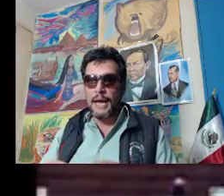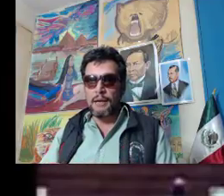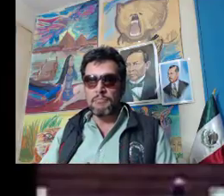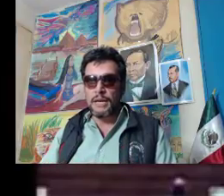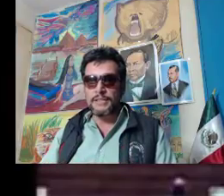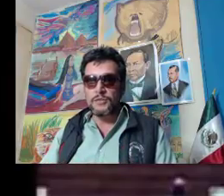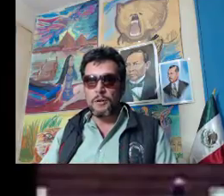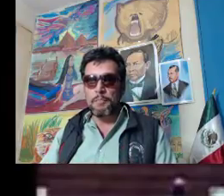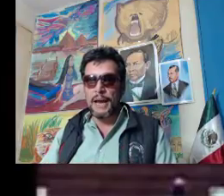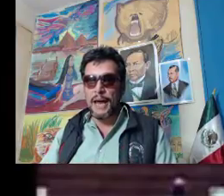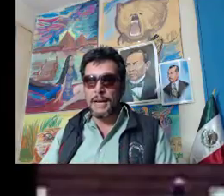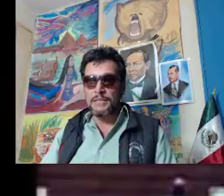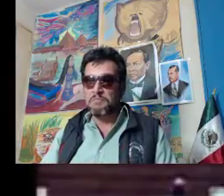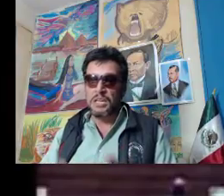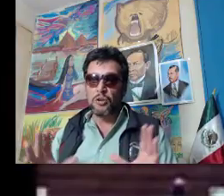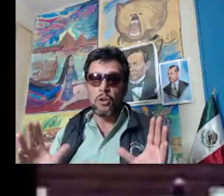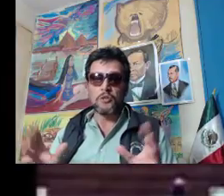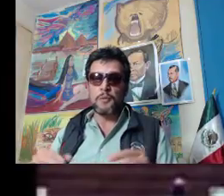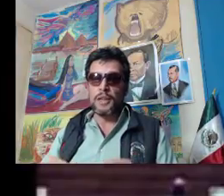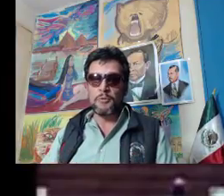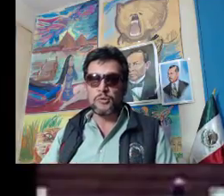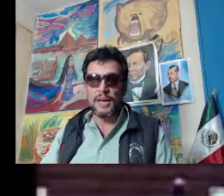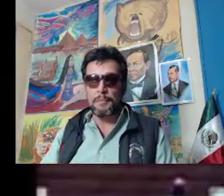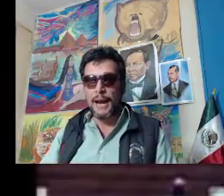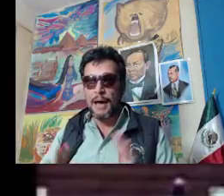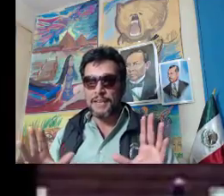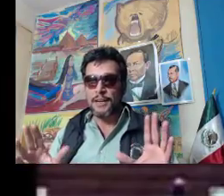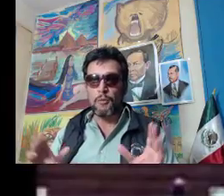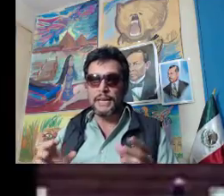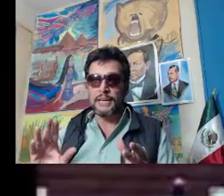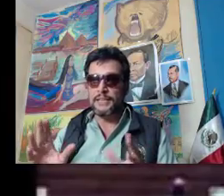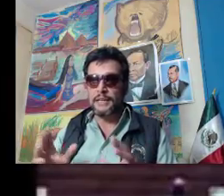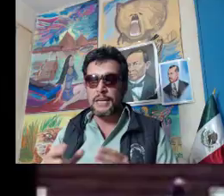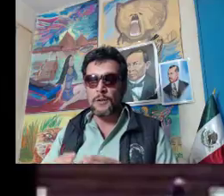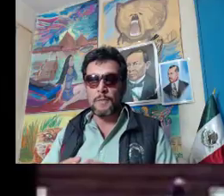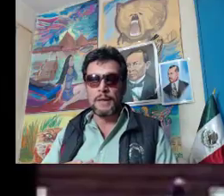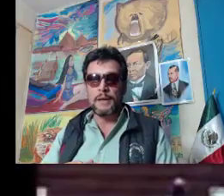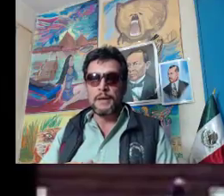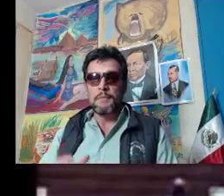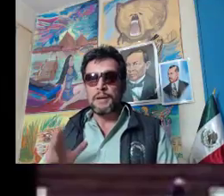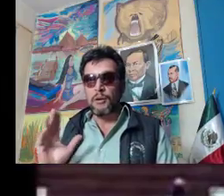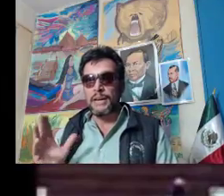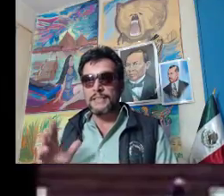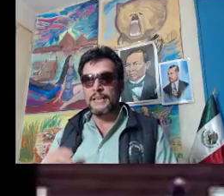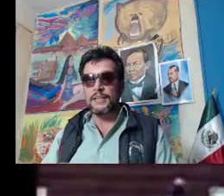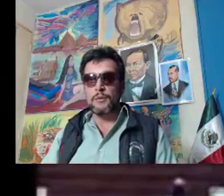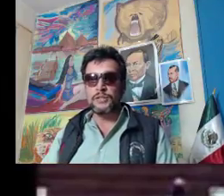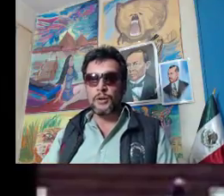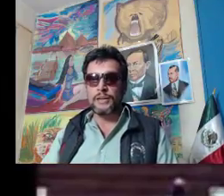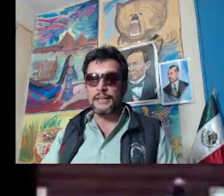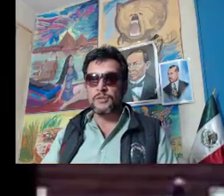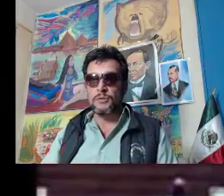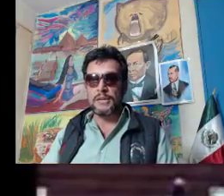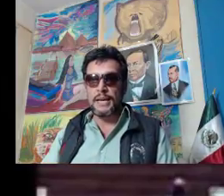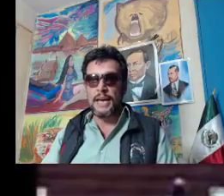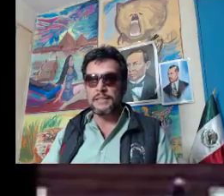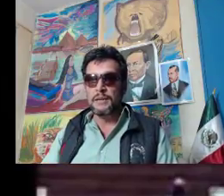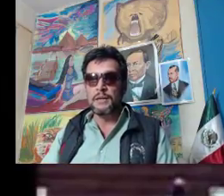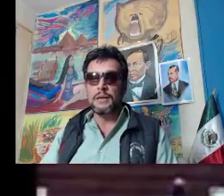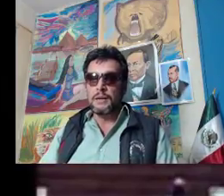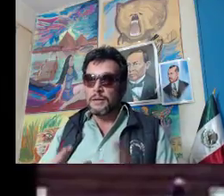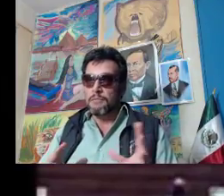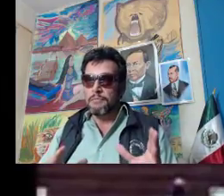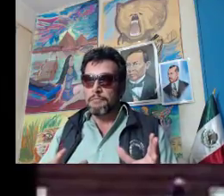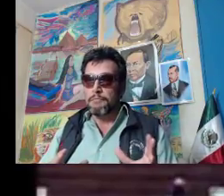otra manera estas son palabras y todos podemos usar palabras en cualquier sentido. Pero en estas situaciones que son